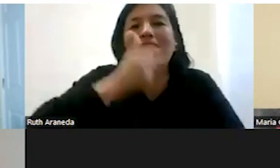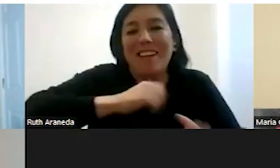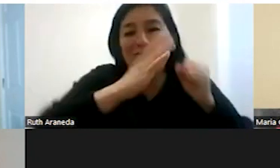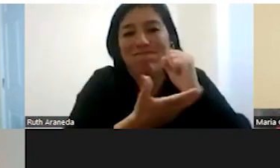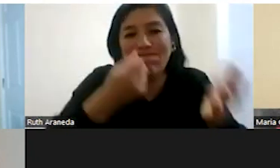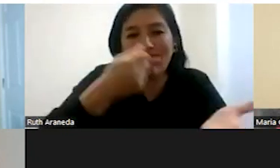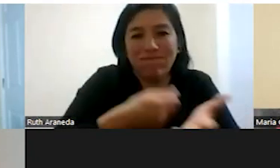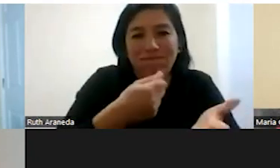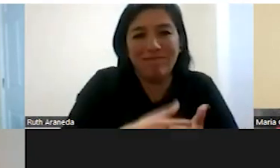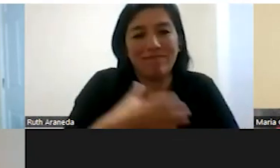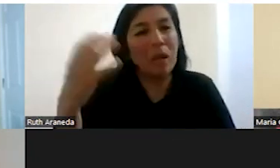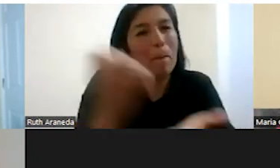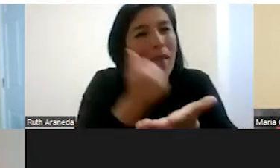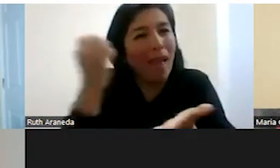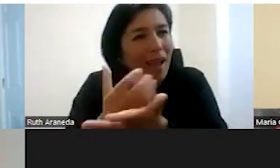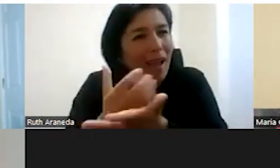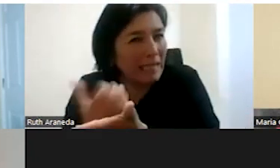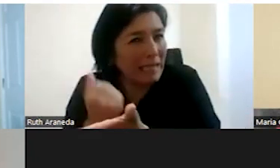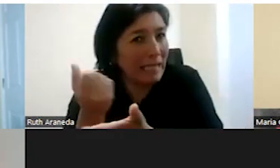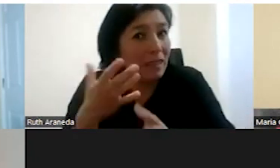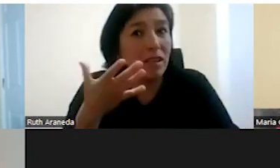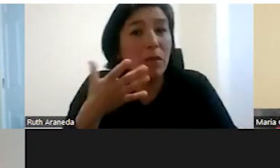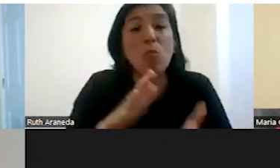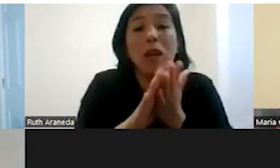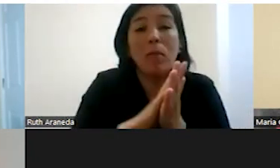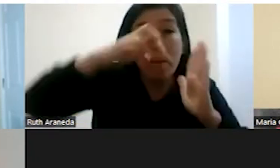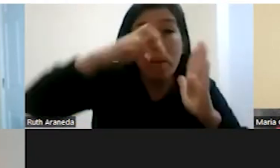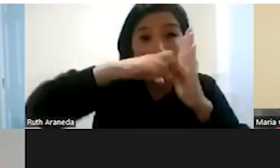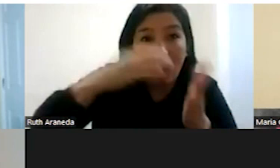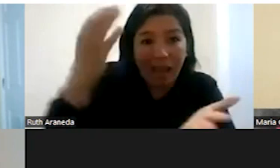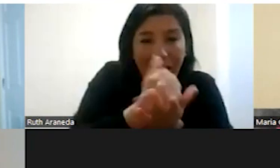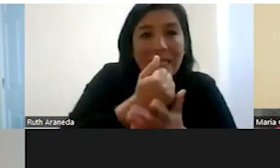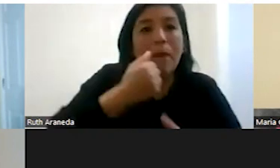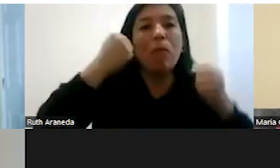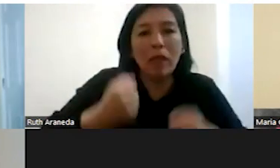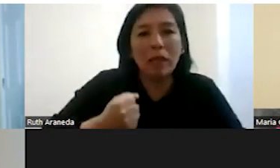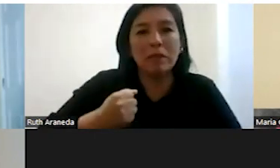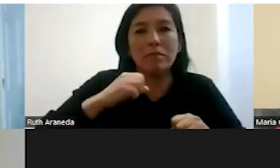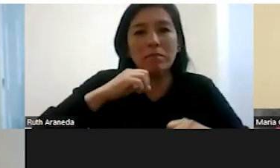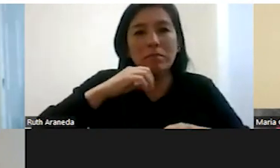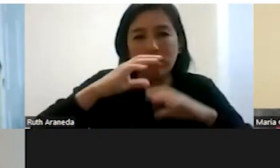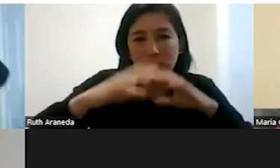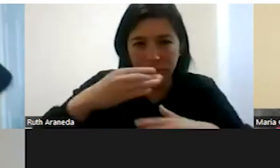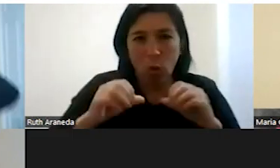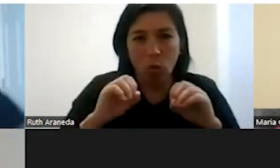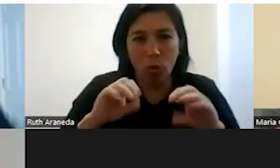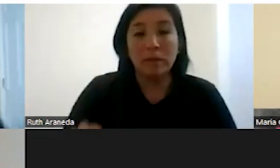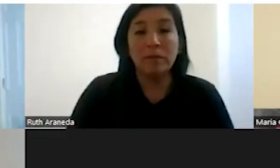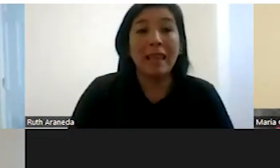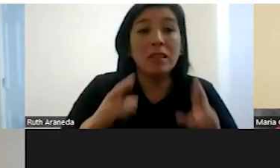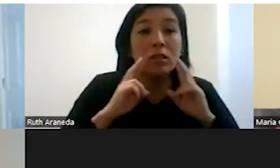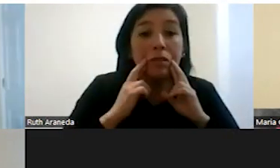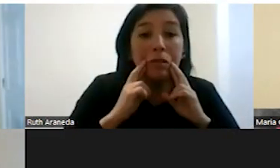podemos ir adjudicándonos fondos, mecenas. Podemos ir ahí avanzando. Necesitamos mecenas de la cultura. Ruth, María